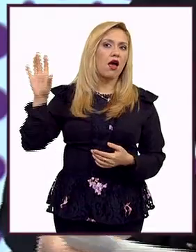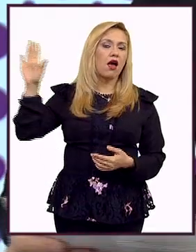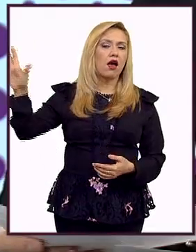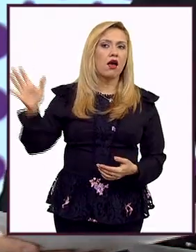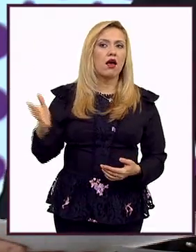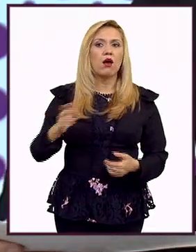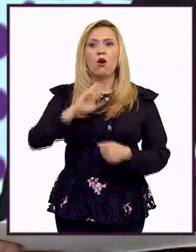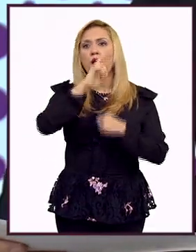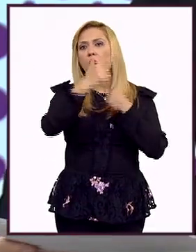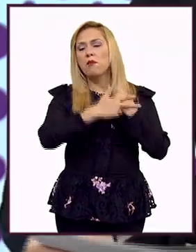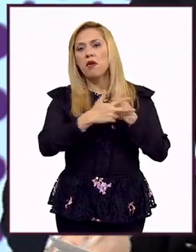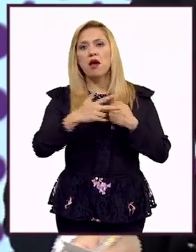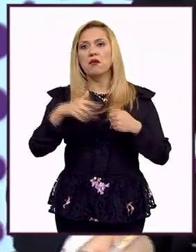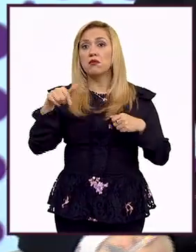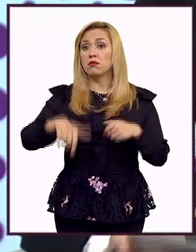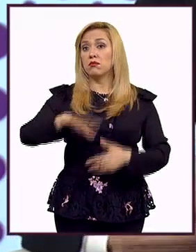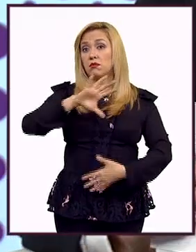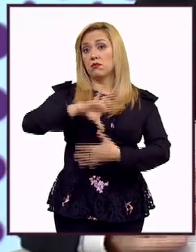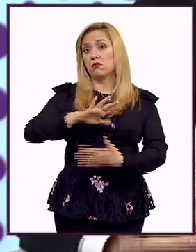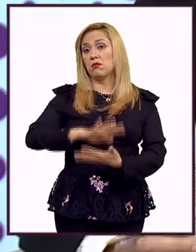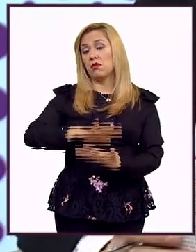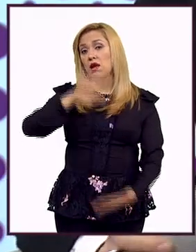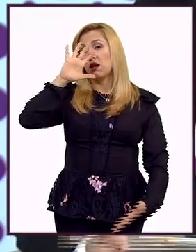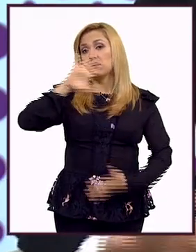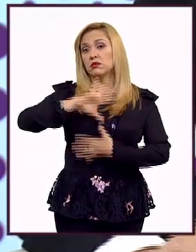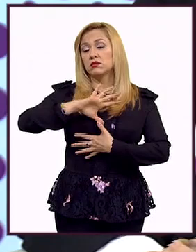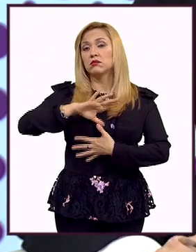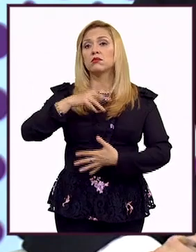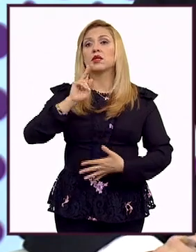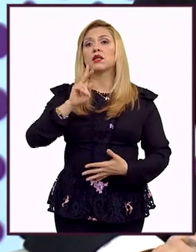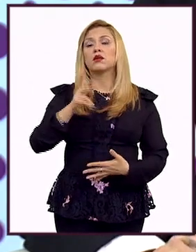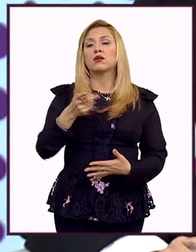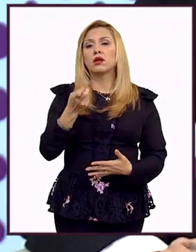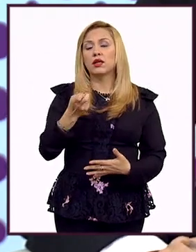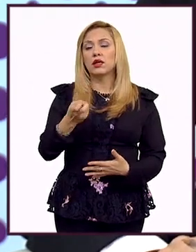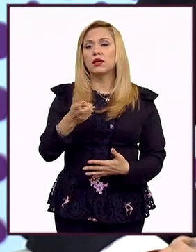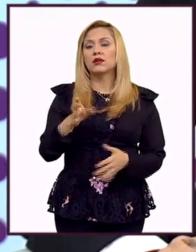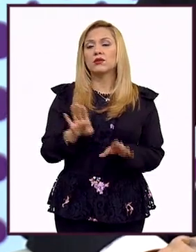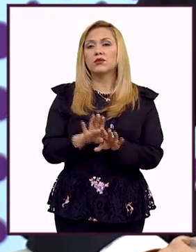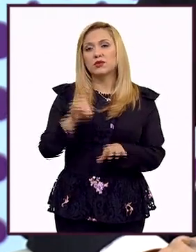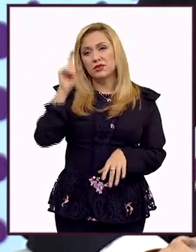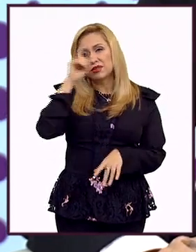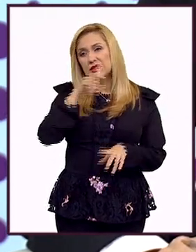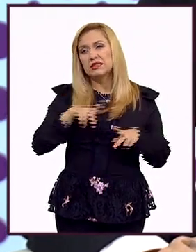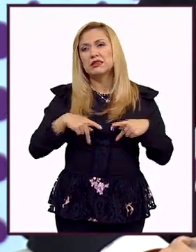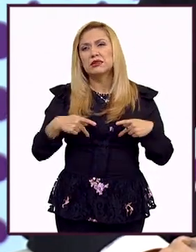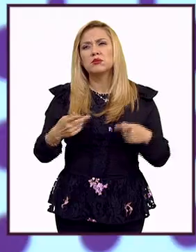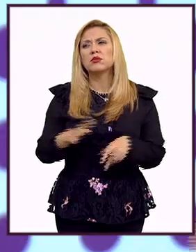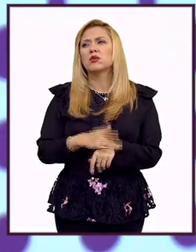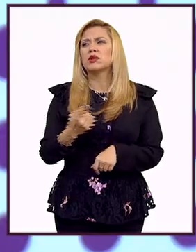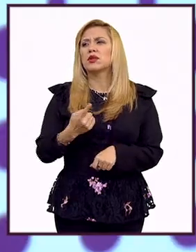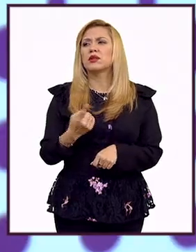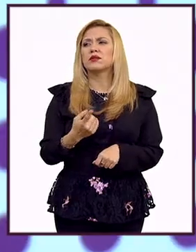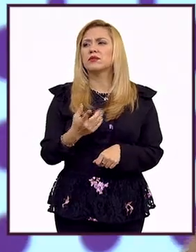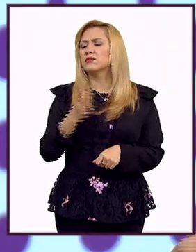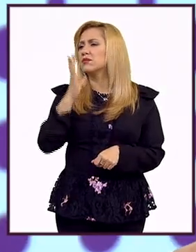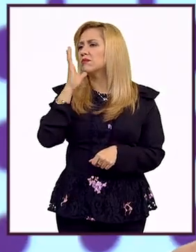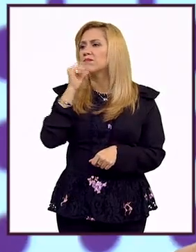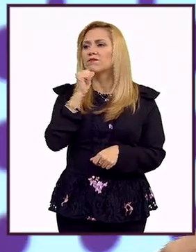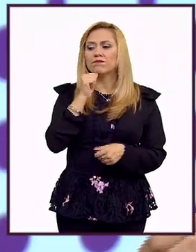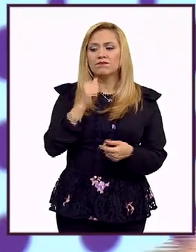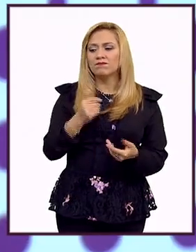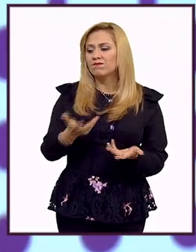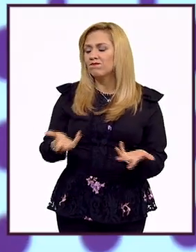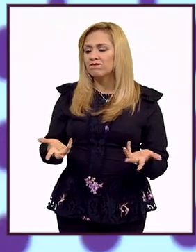un gran problema con el campesinado, que es que no accede a la tierra. Pero la situación de vulnerabilidad no solo tiene que ver con la posibilidad de no acceder a la propiedad de la